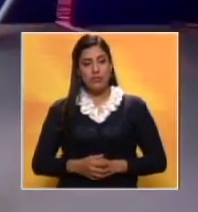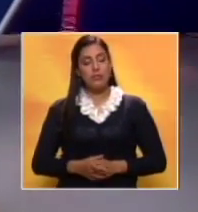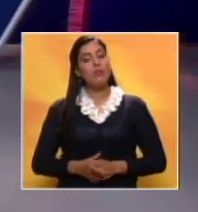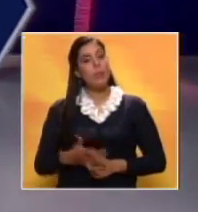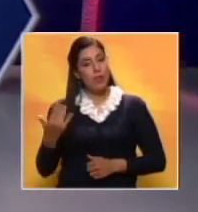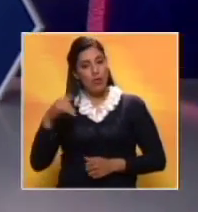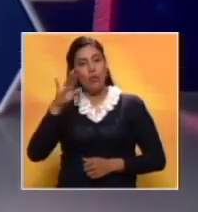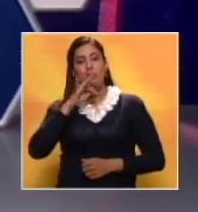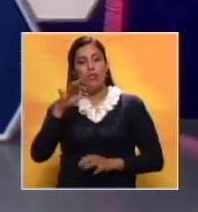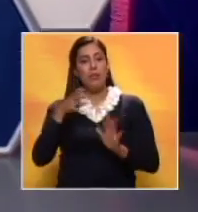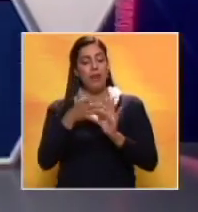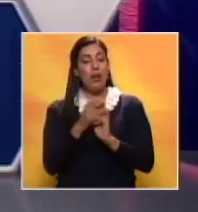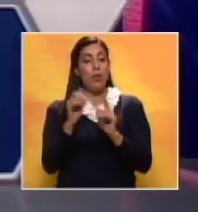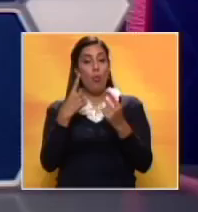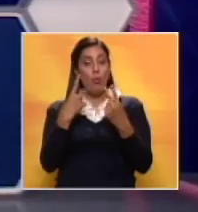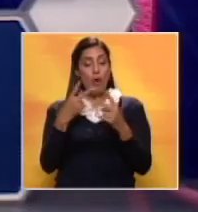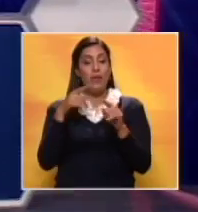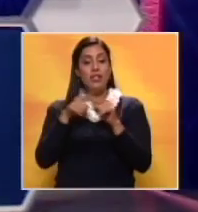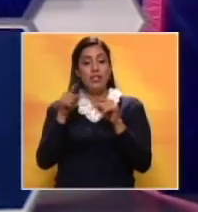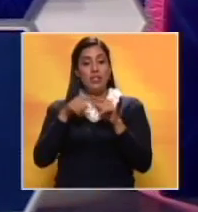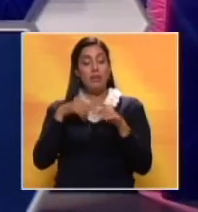Y Maluma aclaró los rumores sobre su sexualidad.